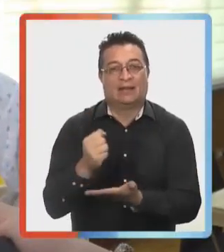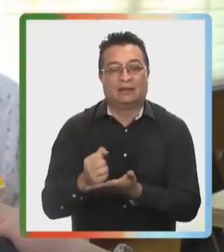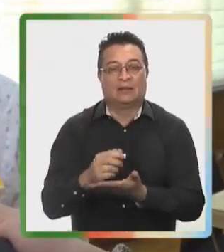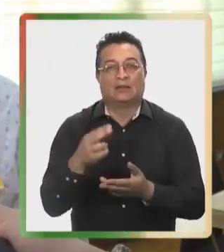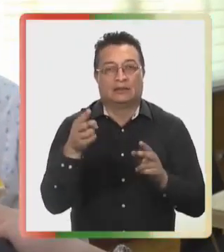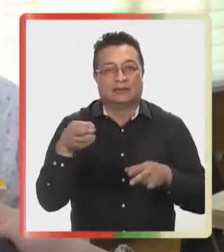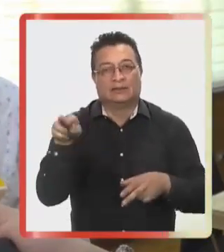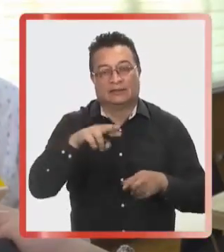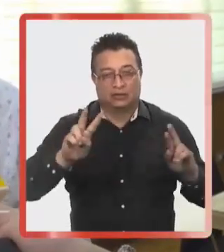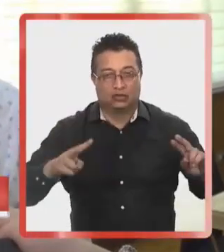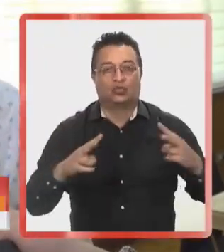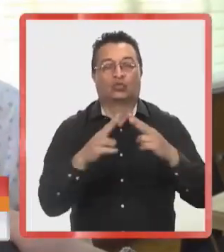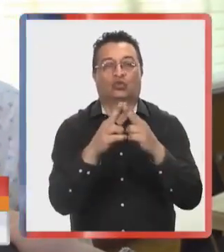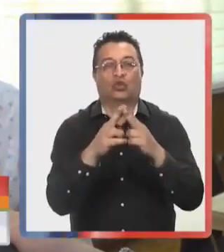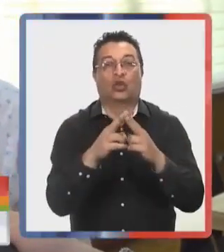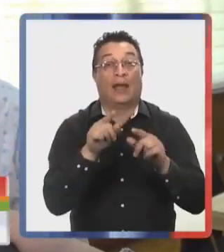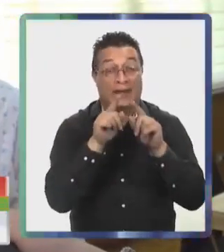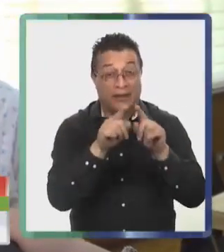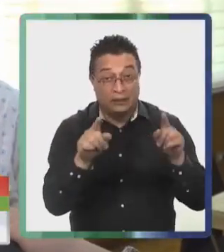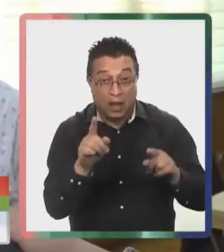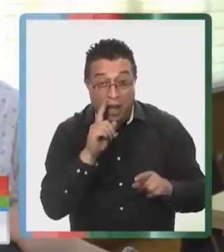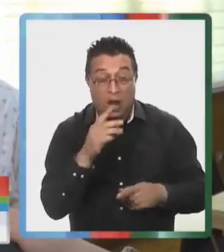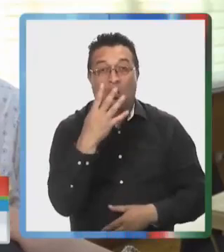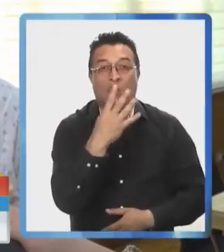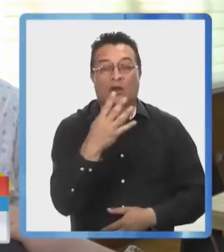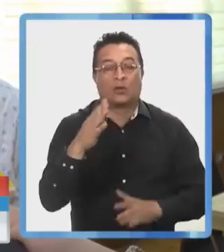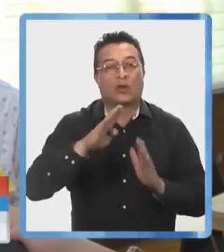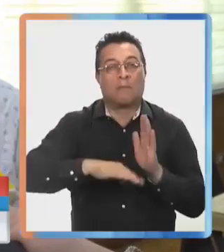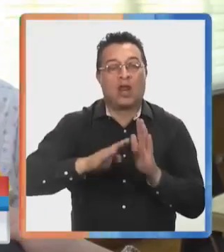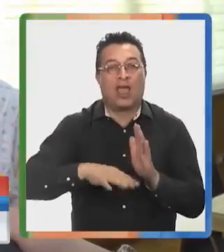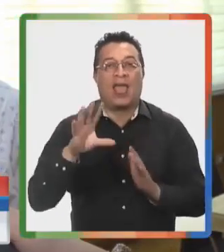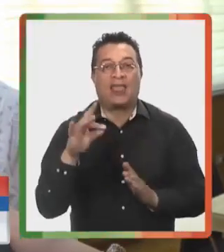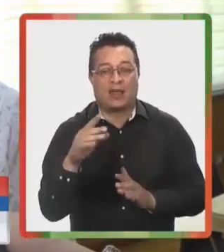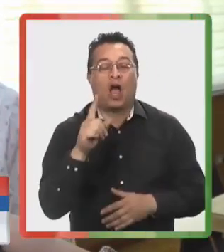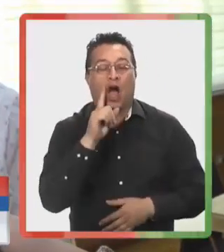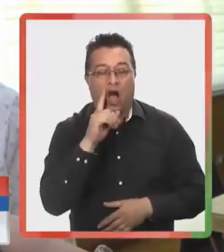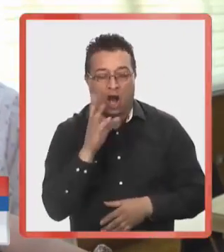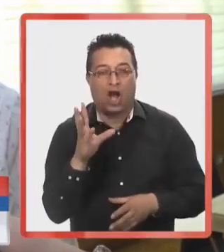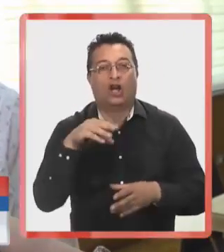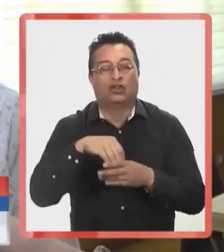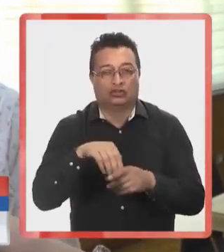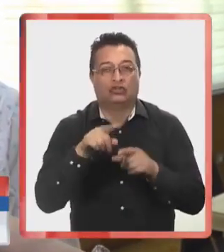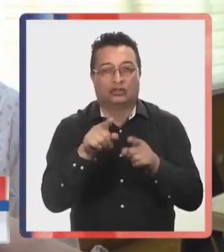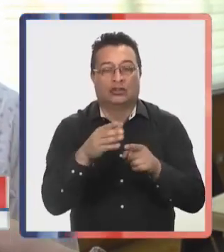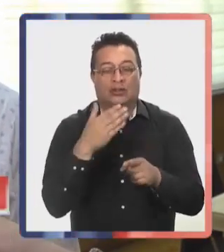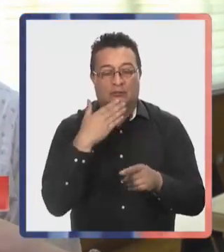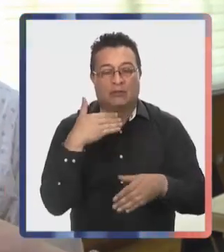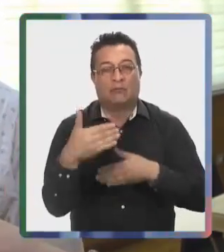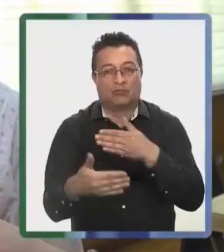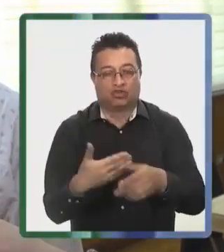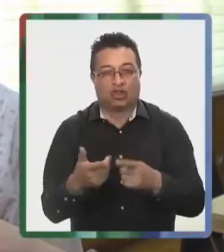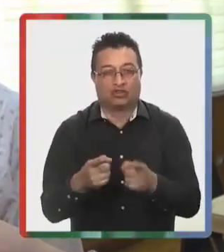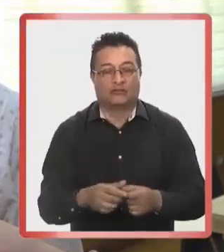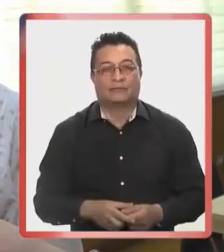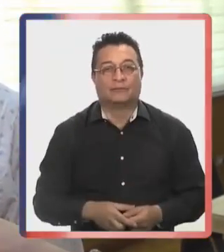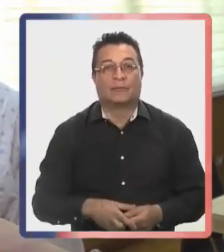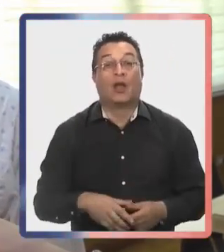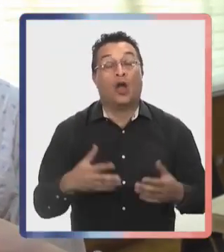trámite de reconducción. Dentro de ellos, 44 menores de edad que también han estado incorporados en este